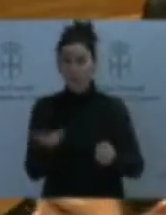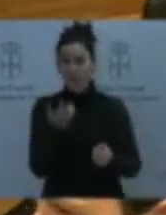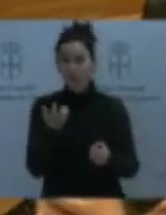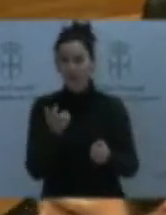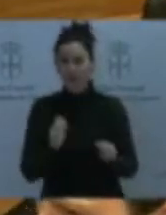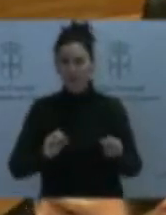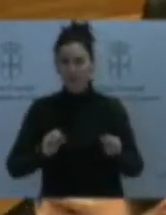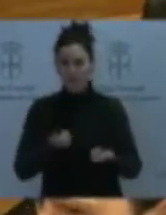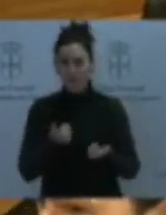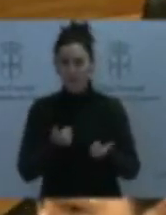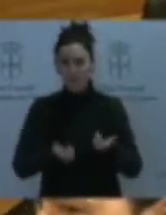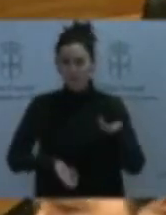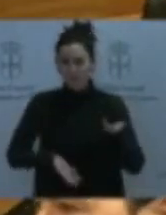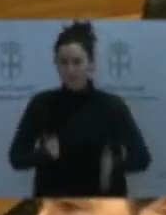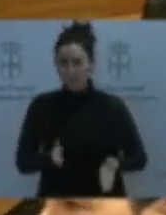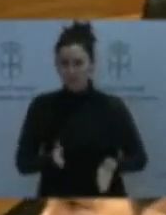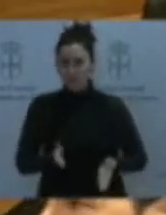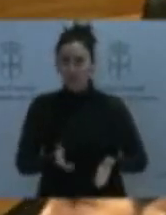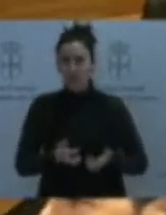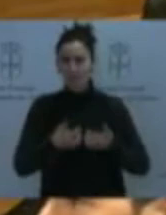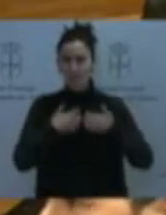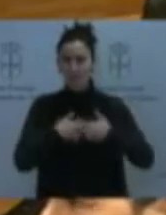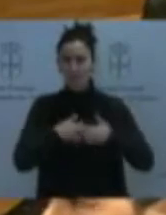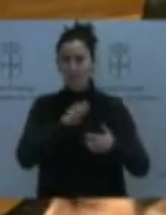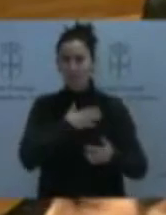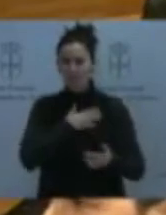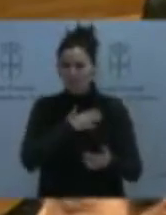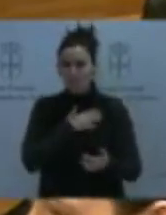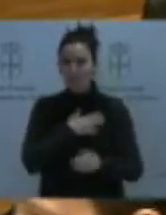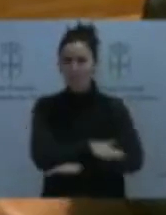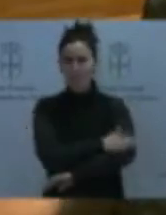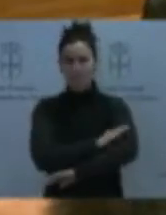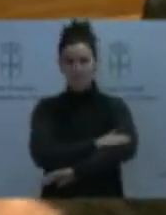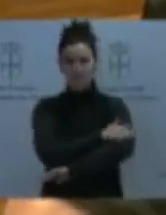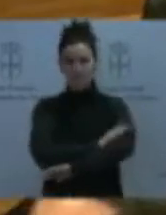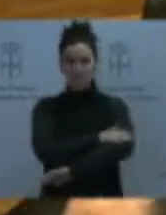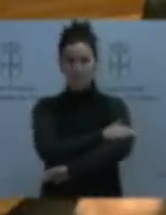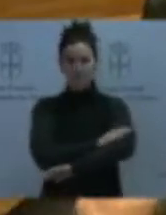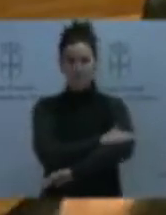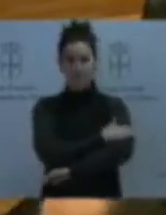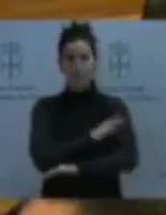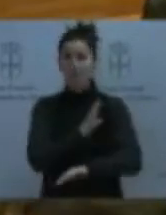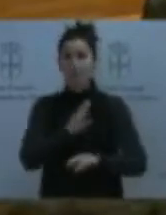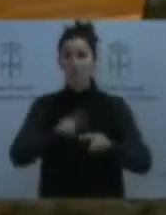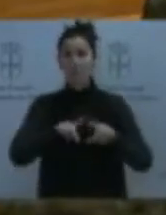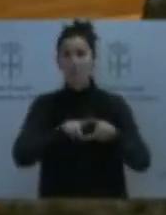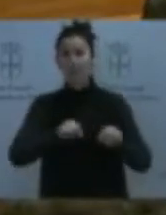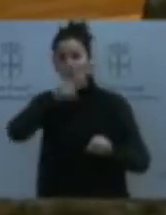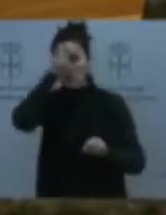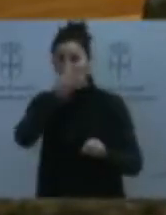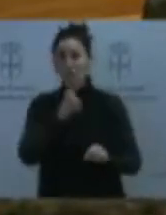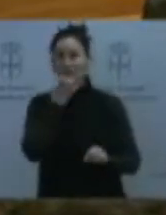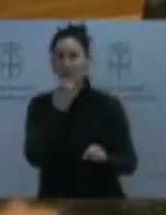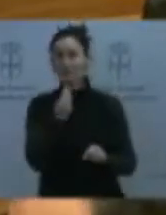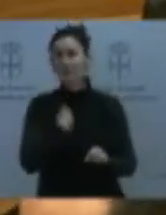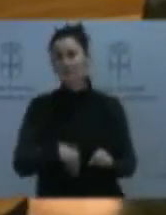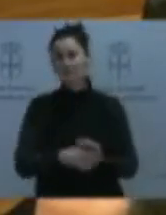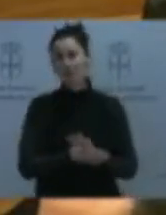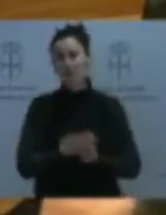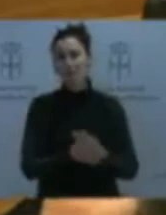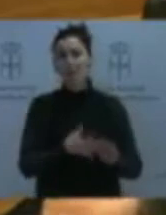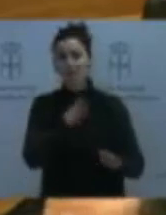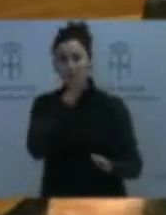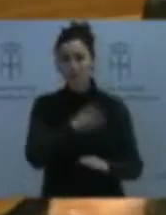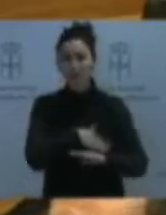la Administración del Principado. Yo no sé si es eso lo que decía, que habida cuenta de que puede haber